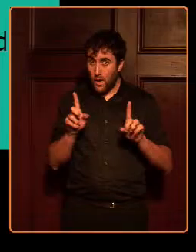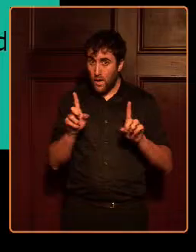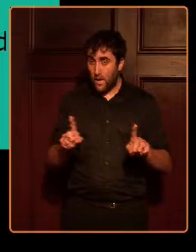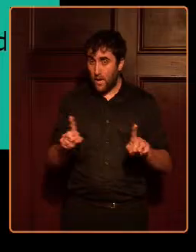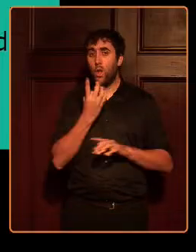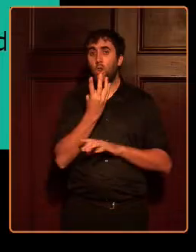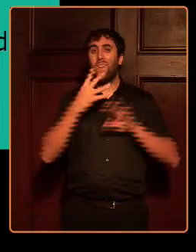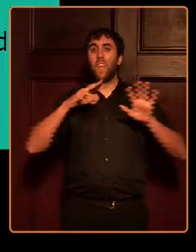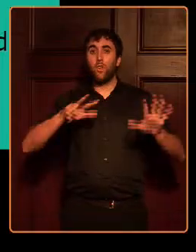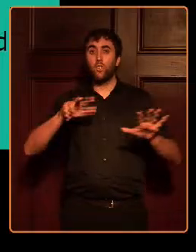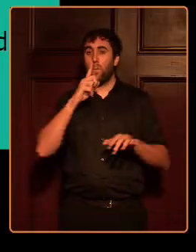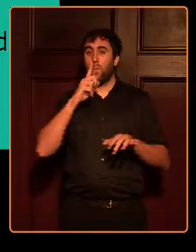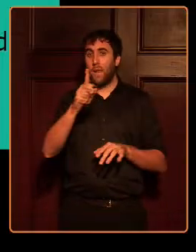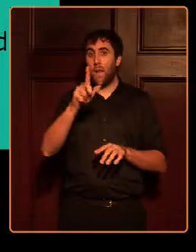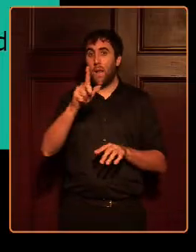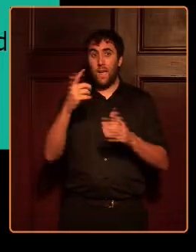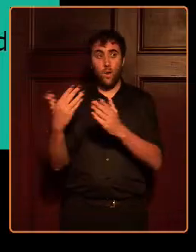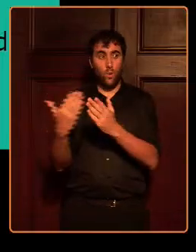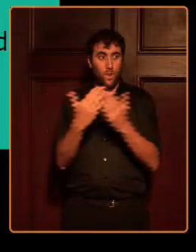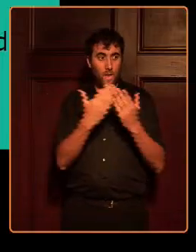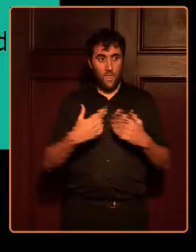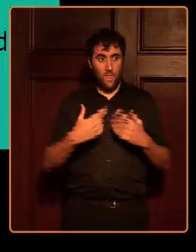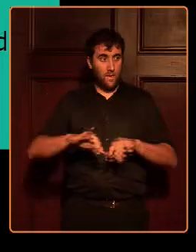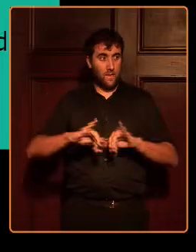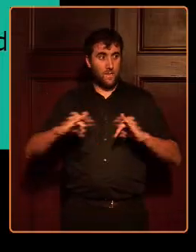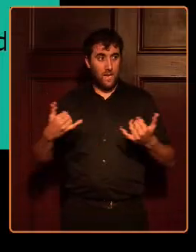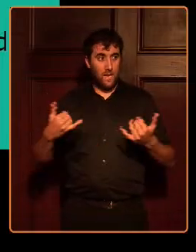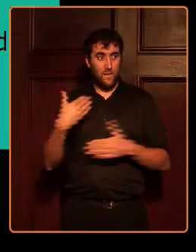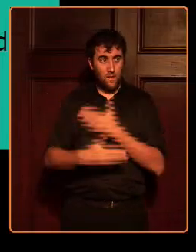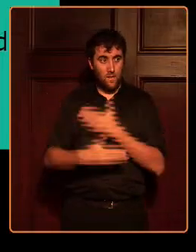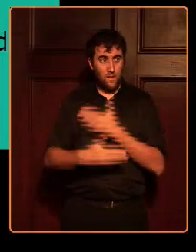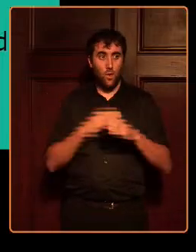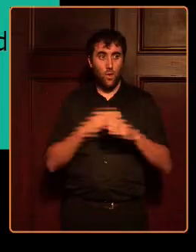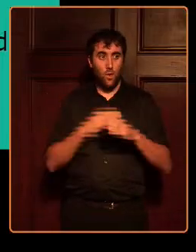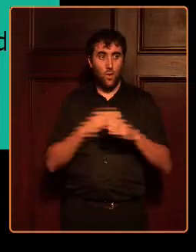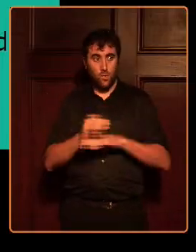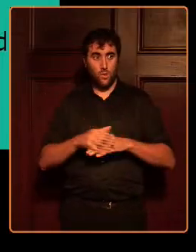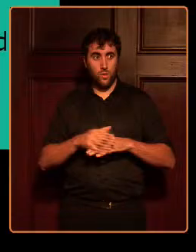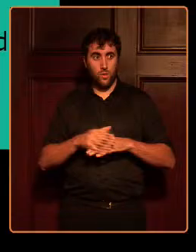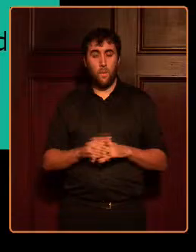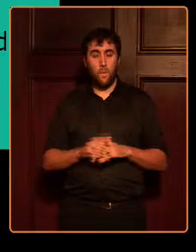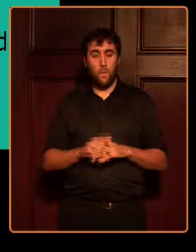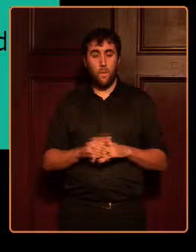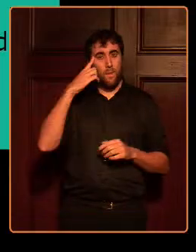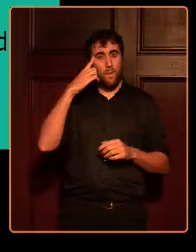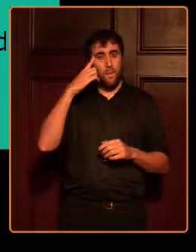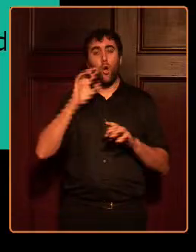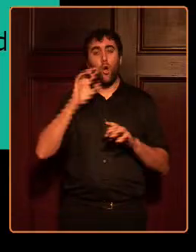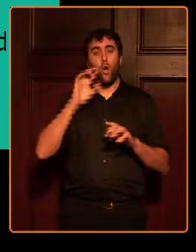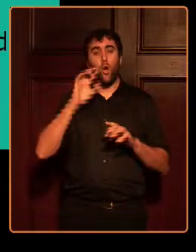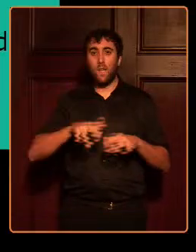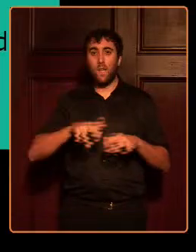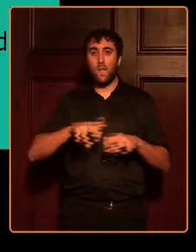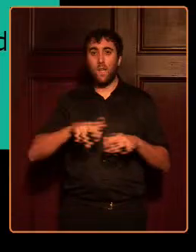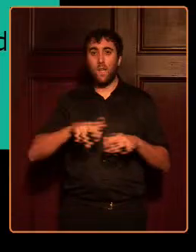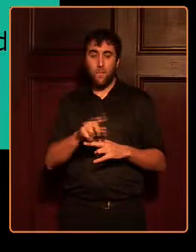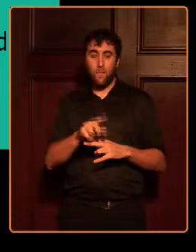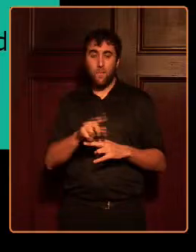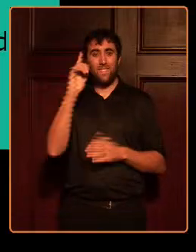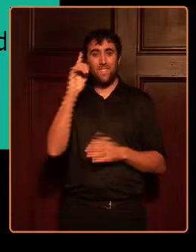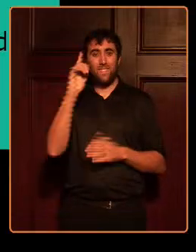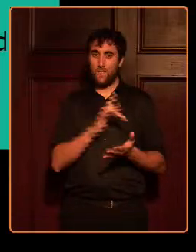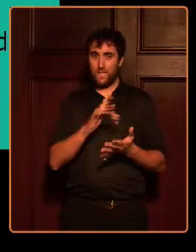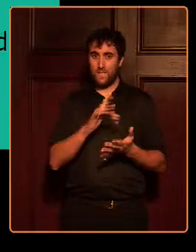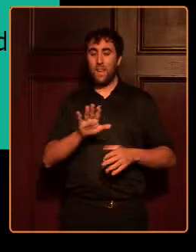98.000 estudiantes que comentábamos que están en los cursos de pensamiento computacional e inteligencia artificial en